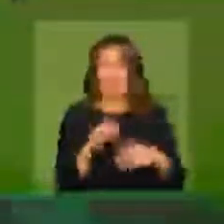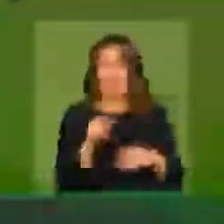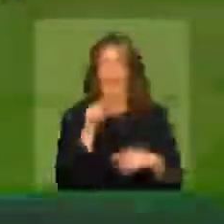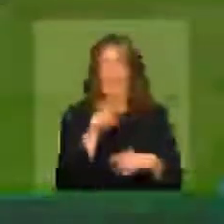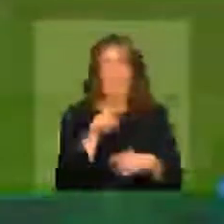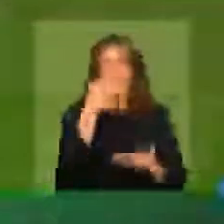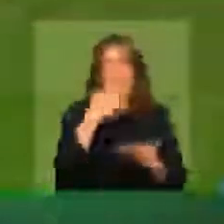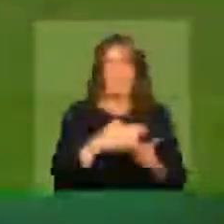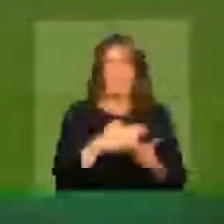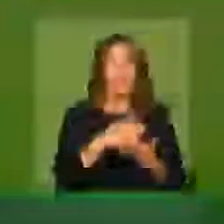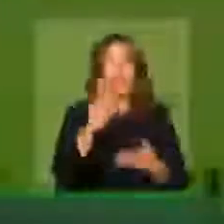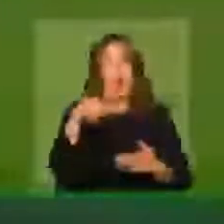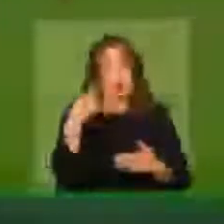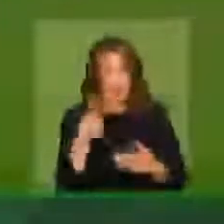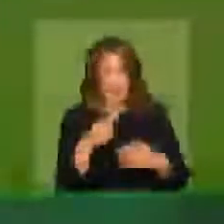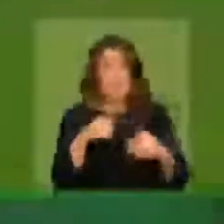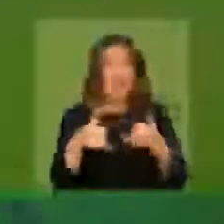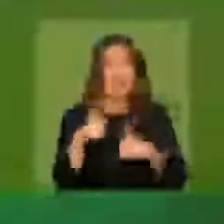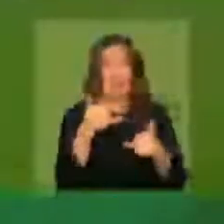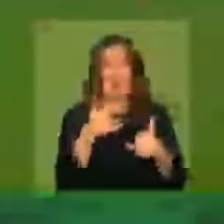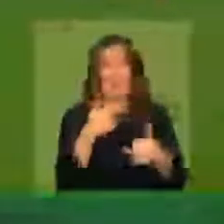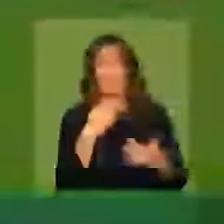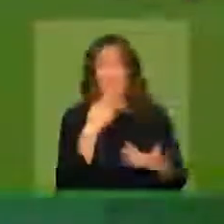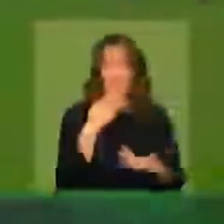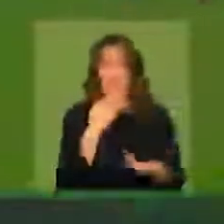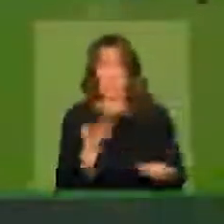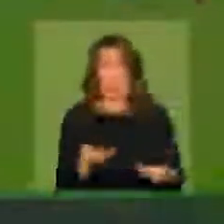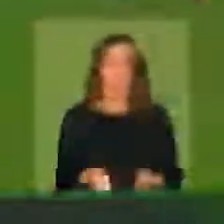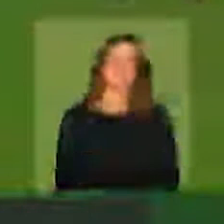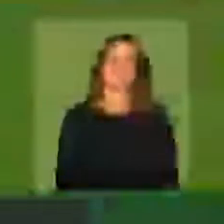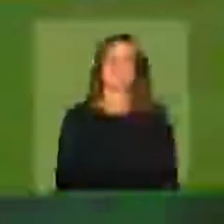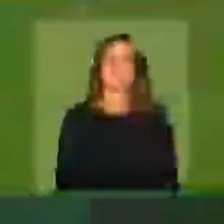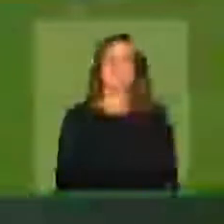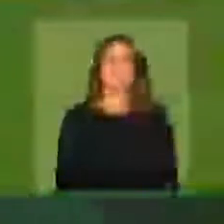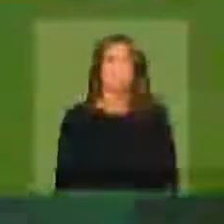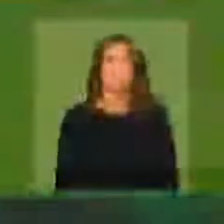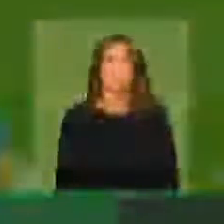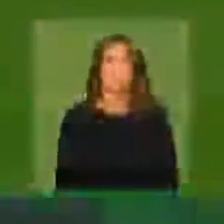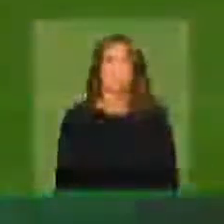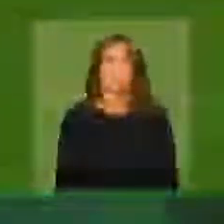Acá, la última, otra jugada polémica. Allende y